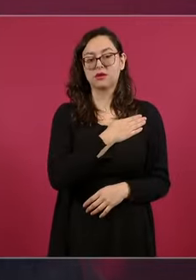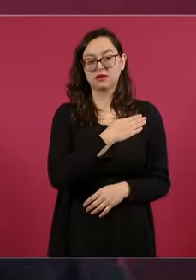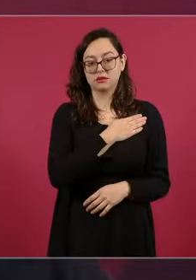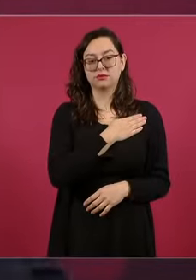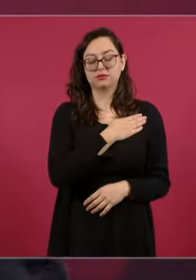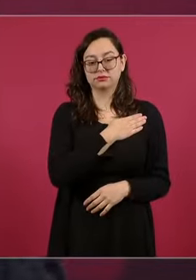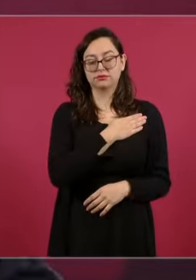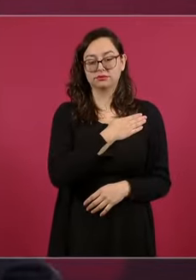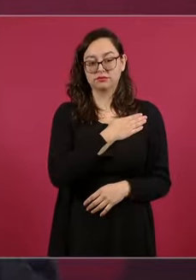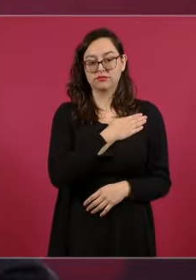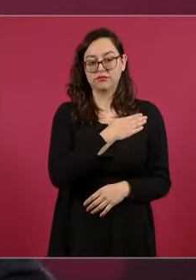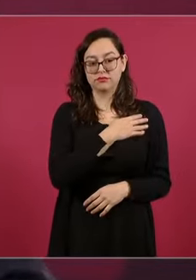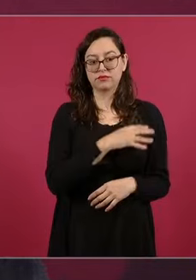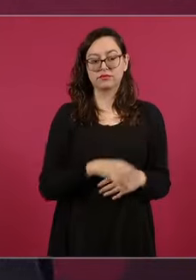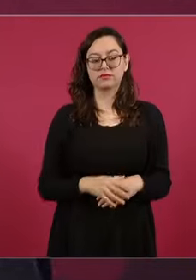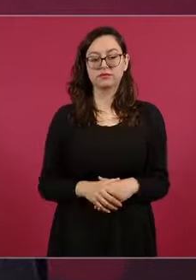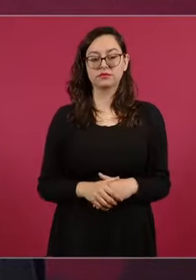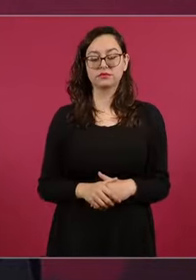Donde hay